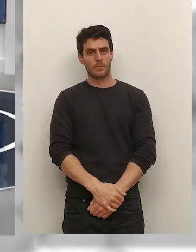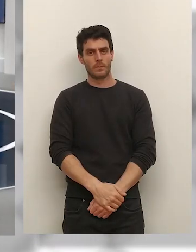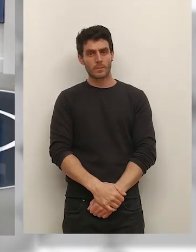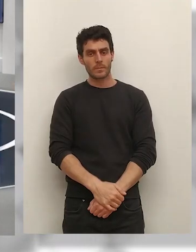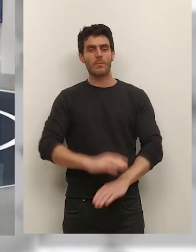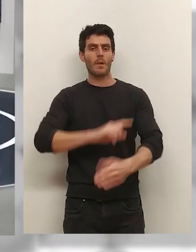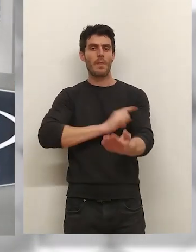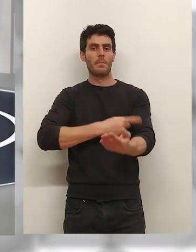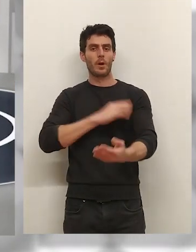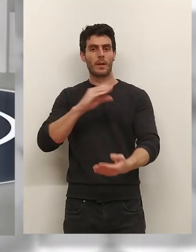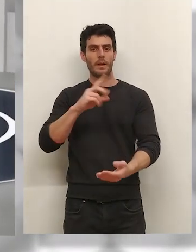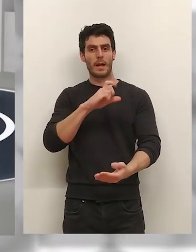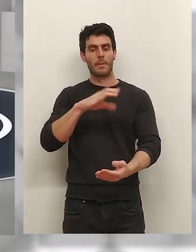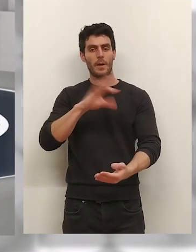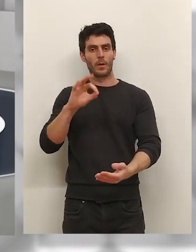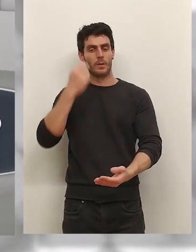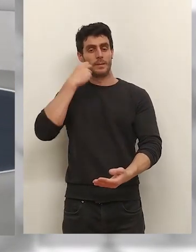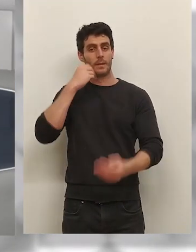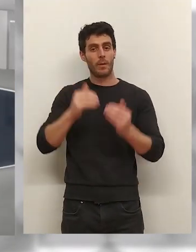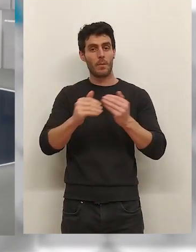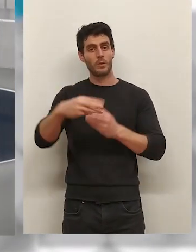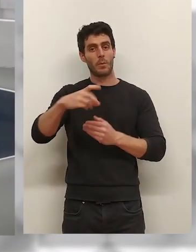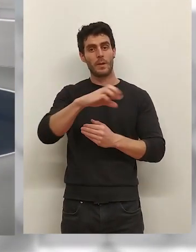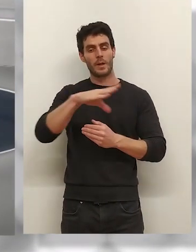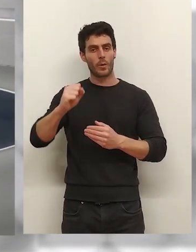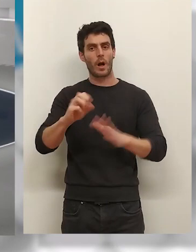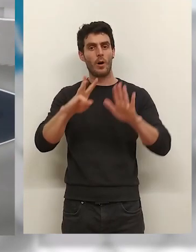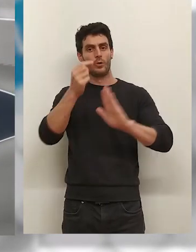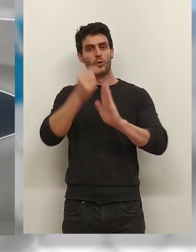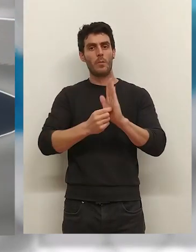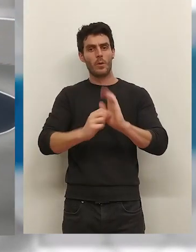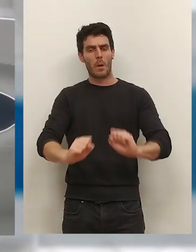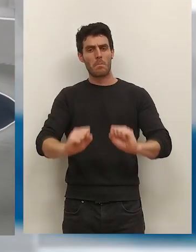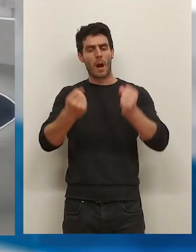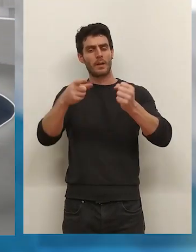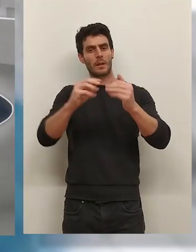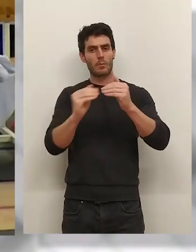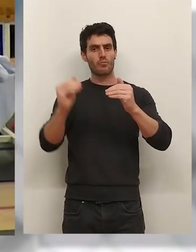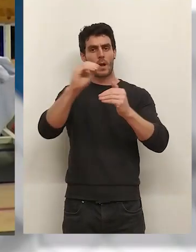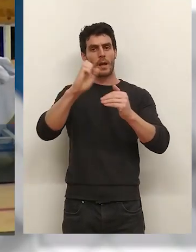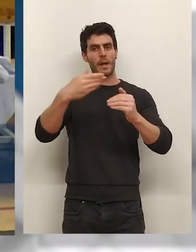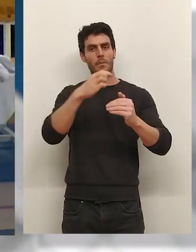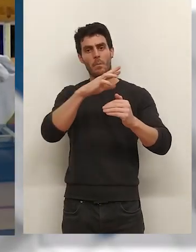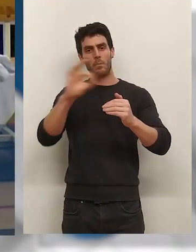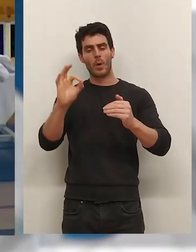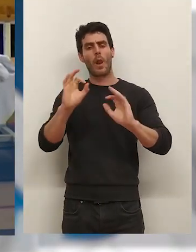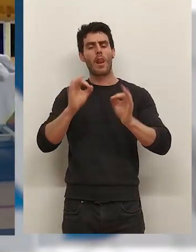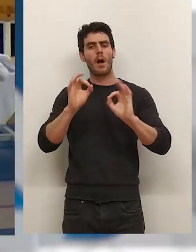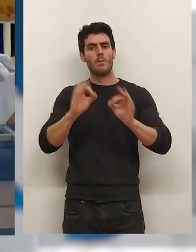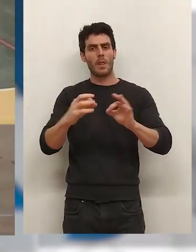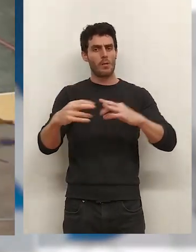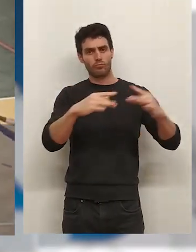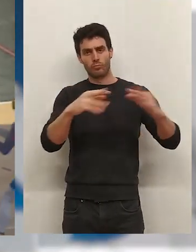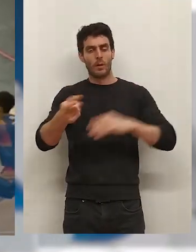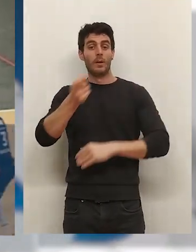Y en deportes, el Clavijo se prepara para remontar este sábado en Menorca 8 puntos y ascender al Sporting. Lo cierto es que el